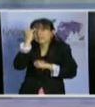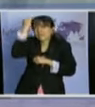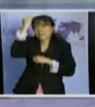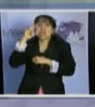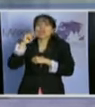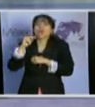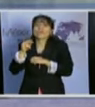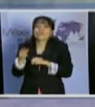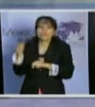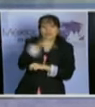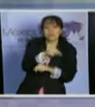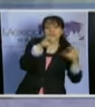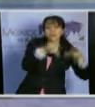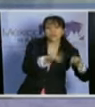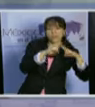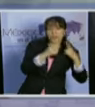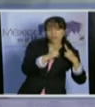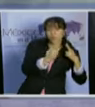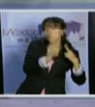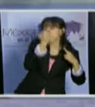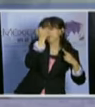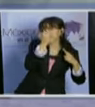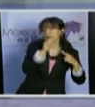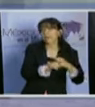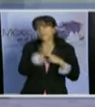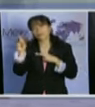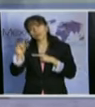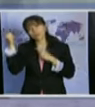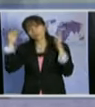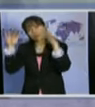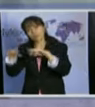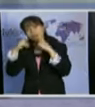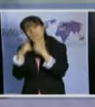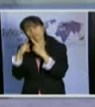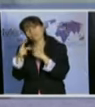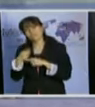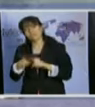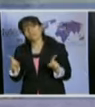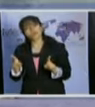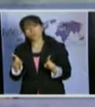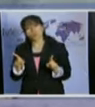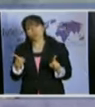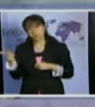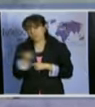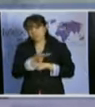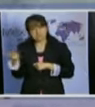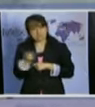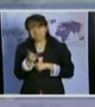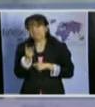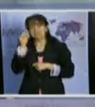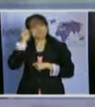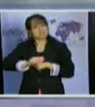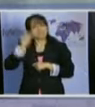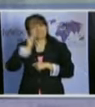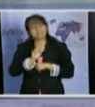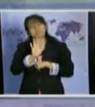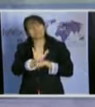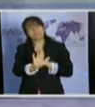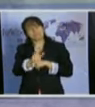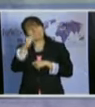siguiente cumbre, en todas ellas ha habido una intención de reconocer en dónde están las propuestas y ahora podríamos ver